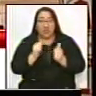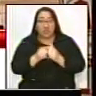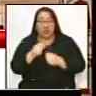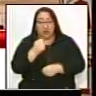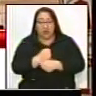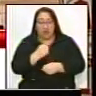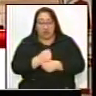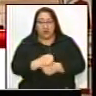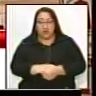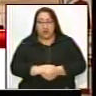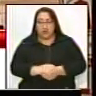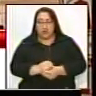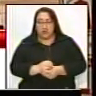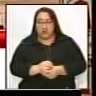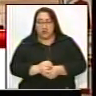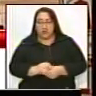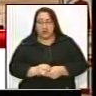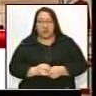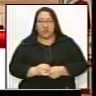usted, doctora,